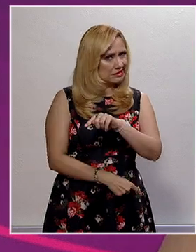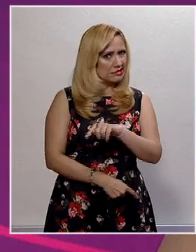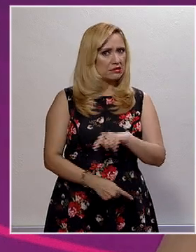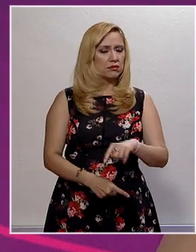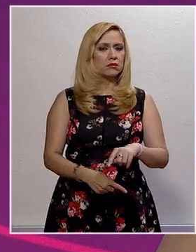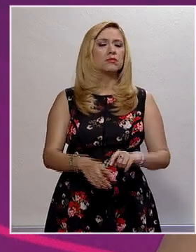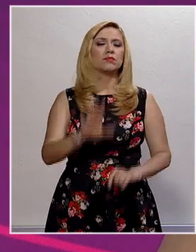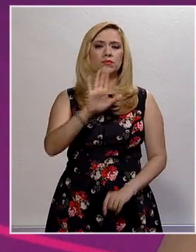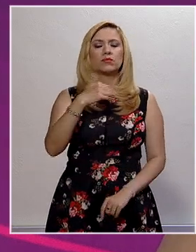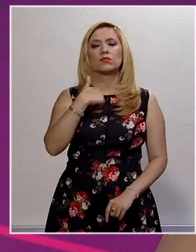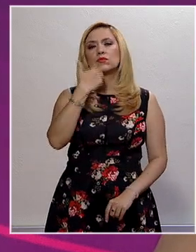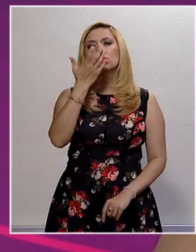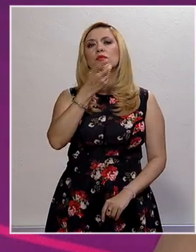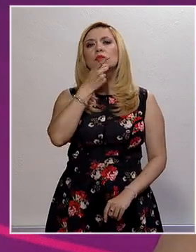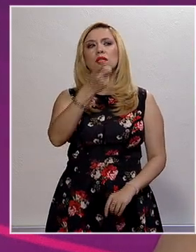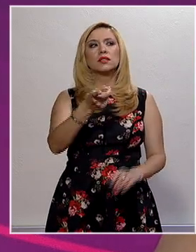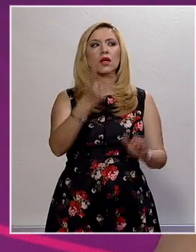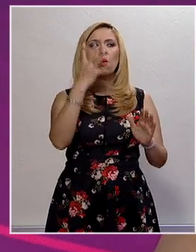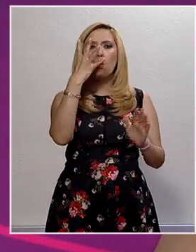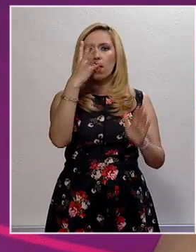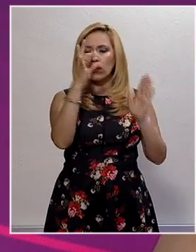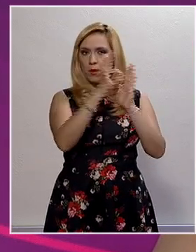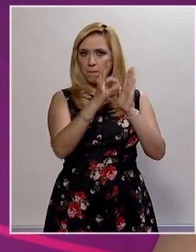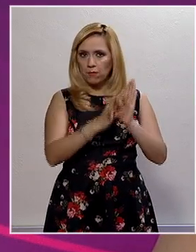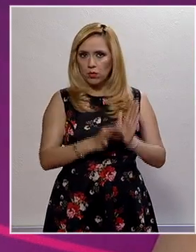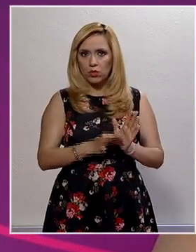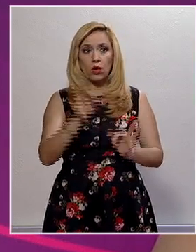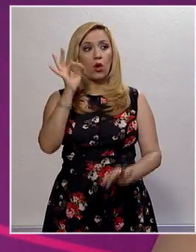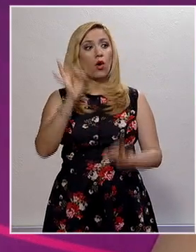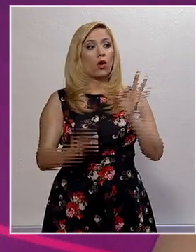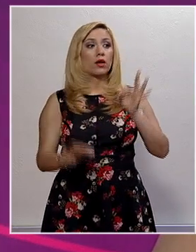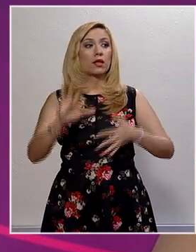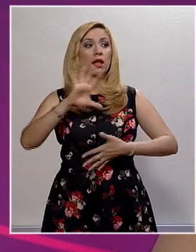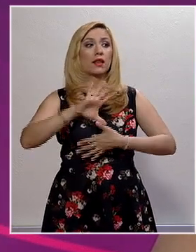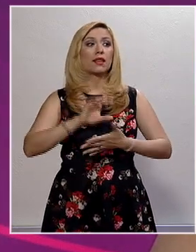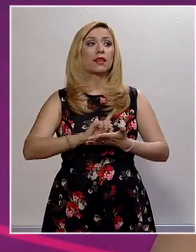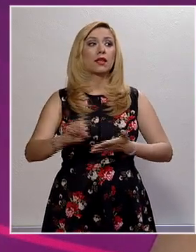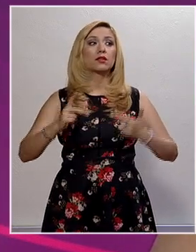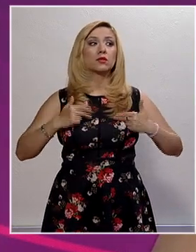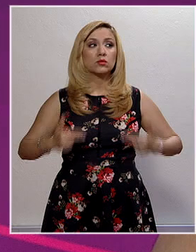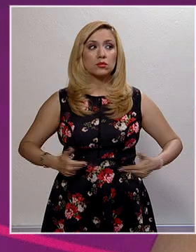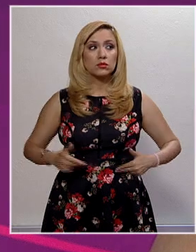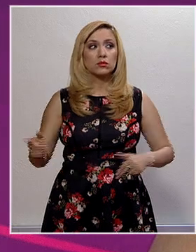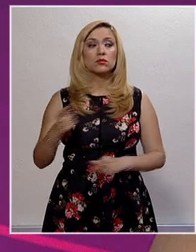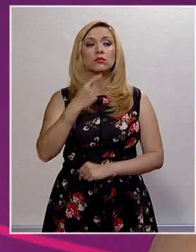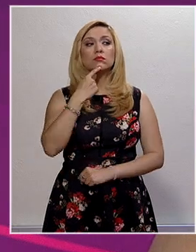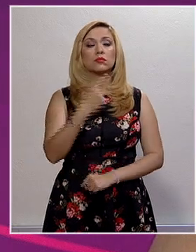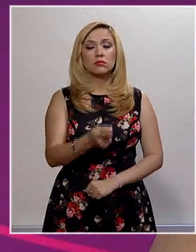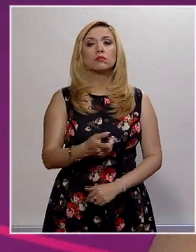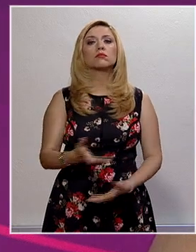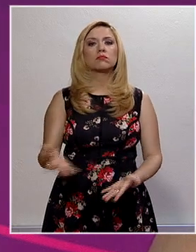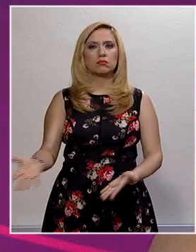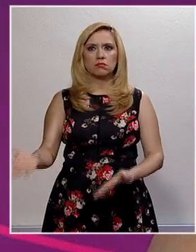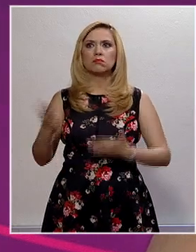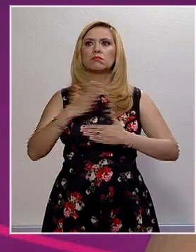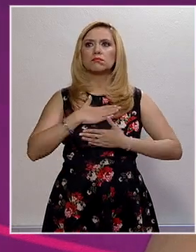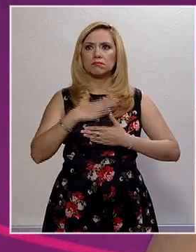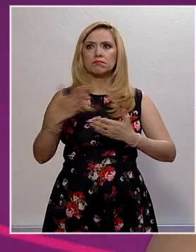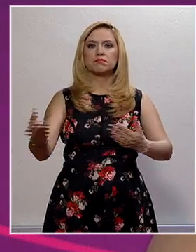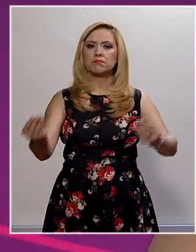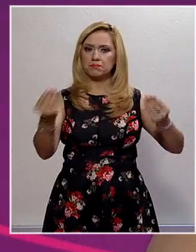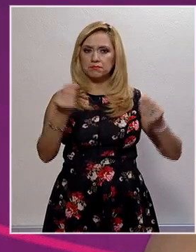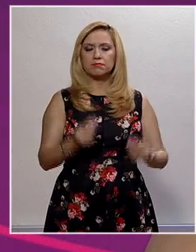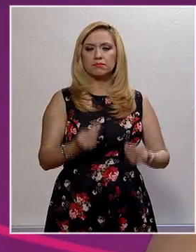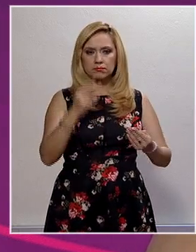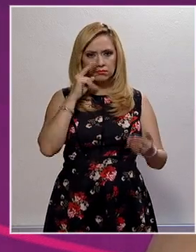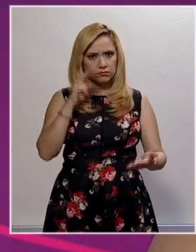quisiera mencionar 4 puntos en particular. Primero, que la Corte Interamericana de Derechos Humanos reafirmó su competencia para conocer